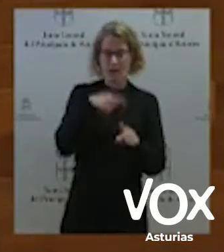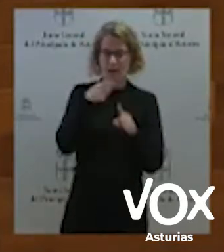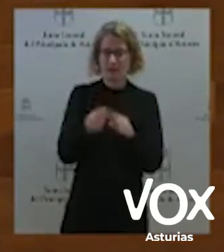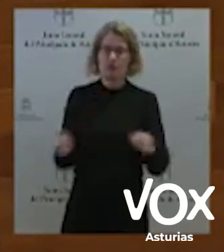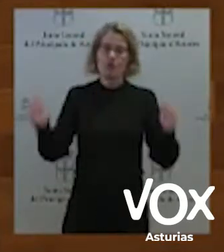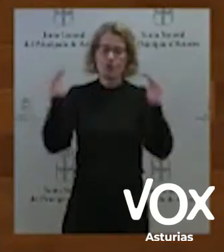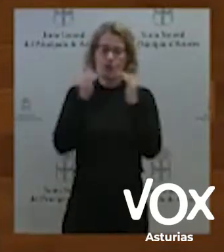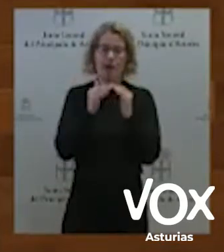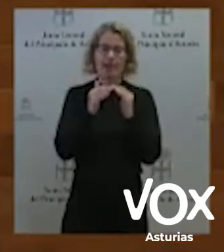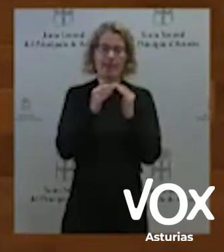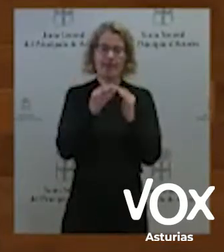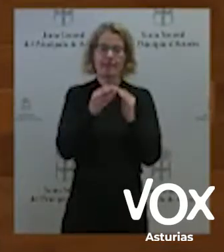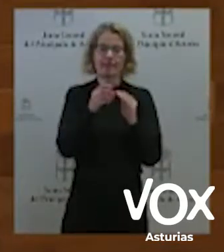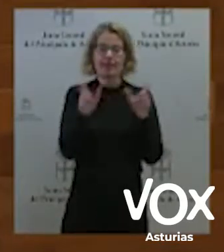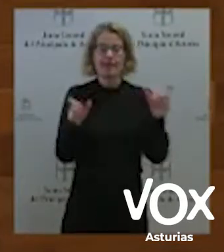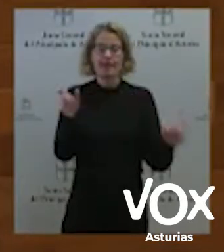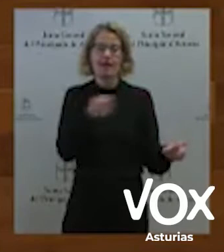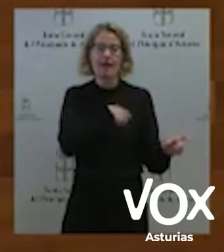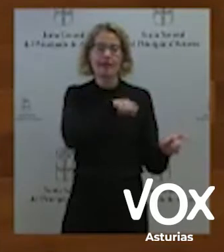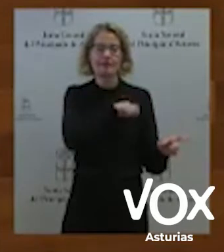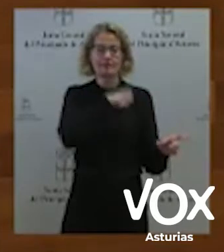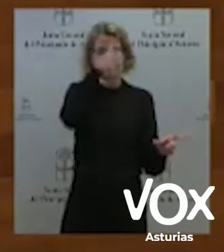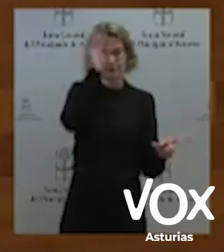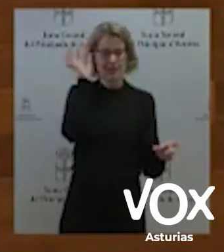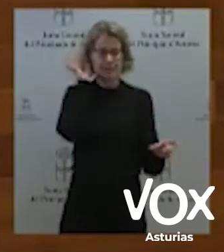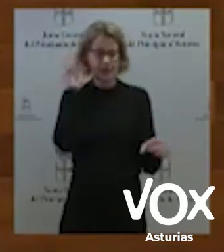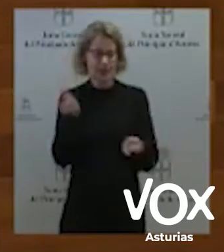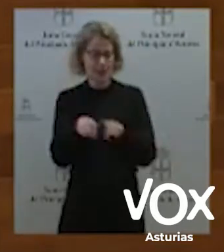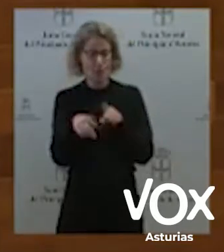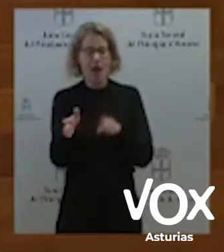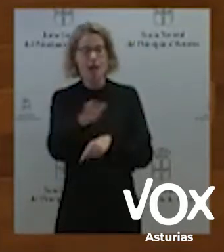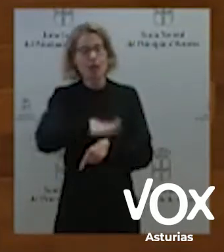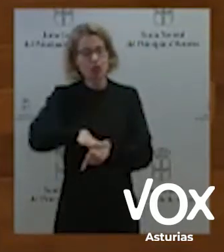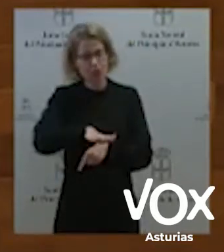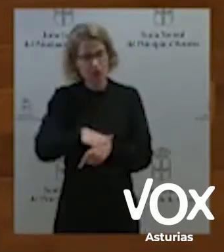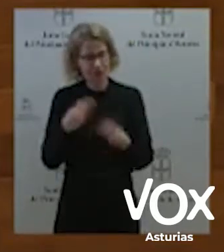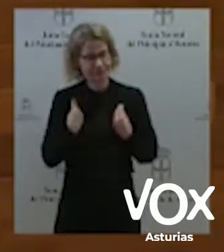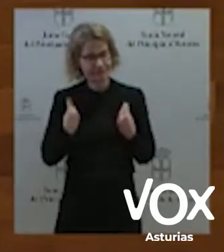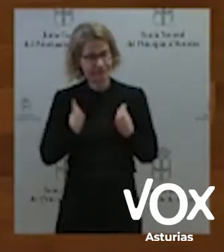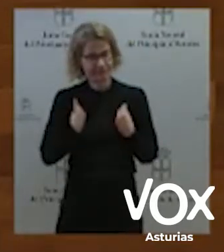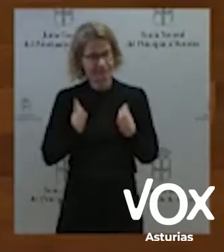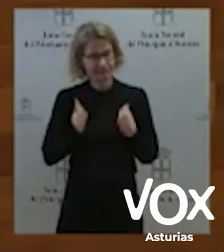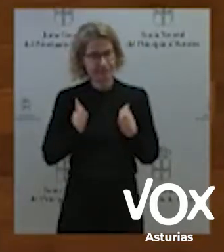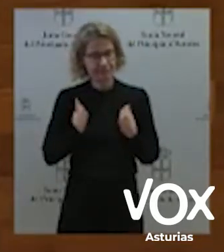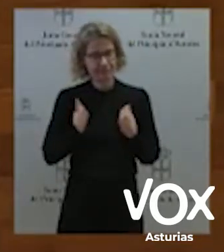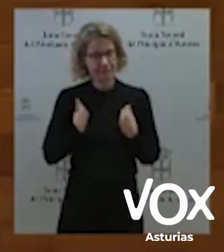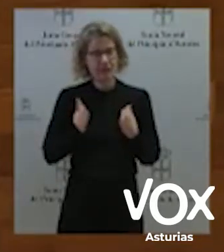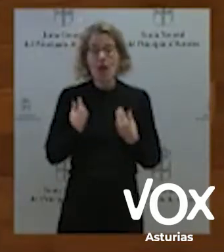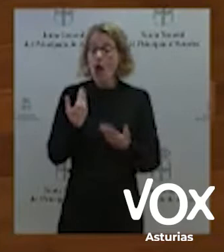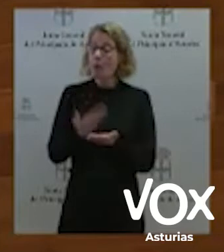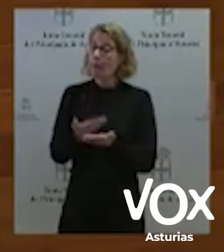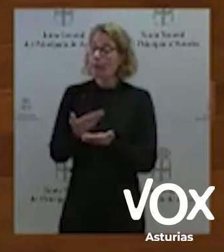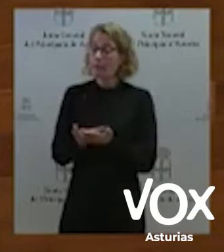de la parte de España en la que se resida. Tampoco vamos a apoyar las propuestas relativas a la realización de estudios en el ámbito